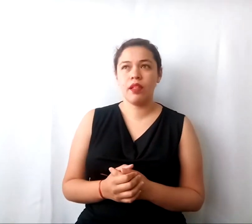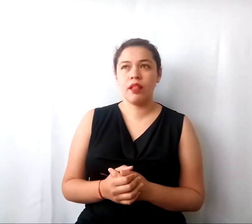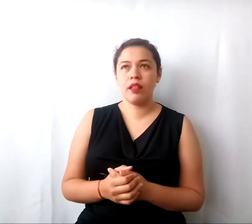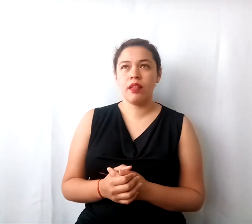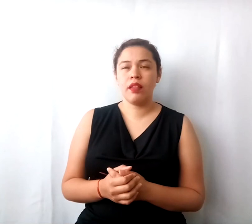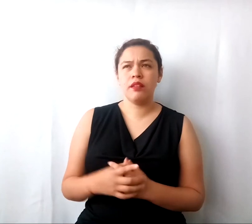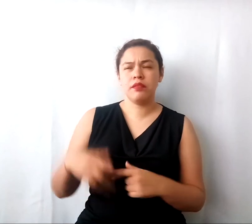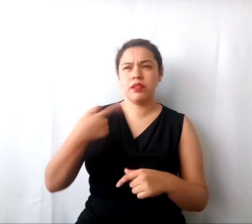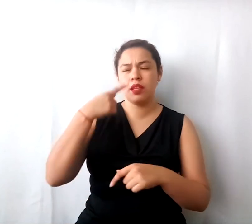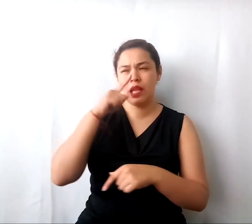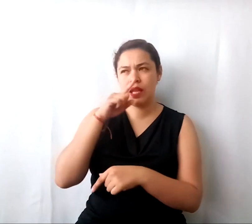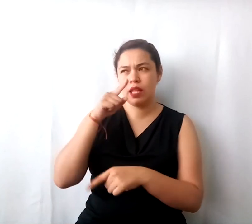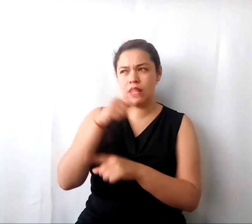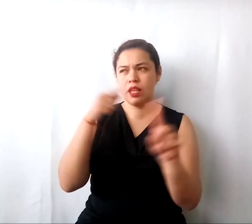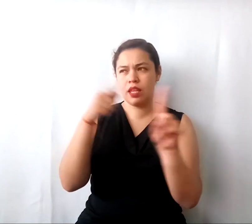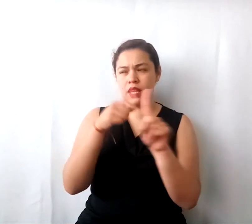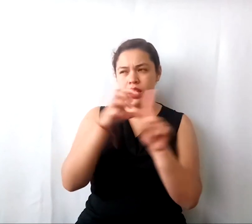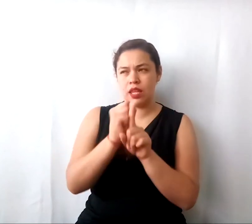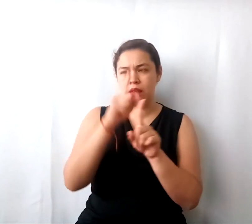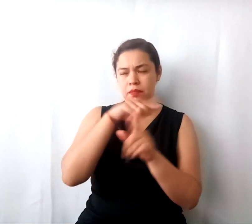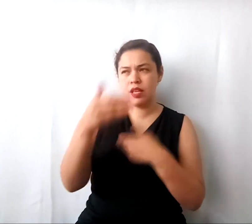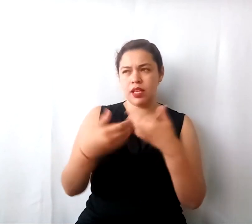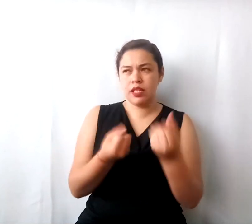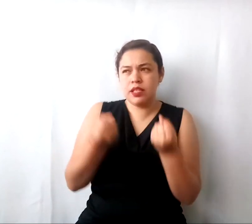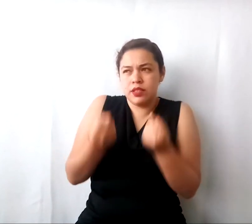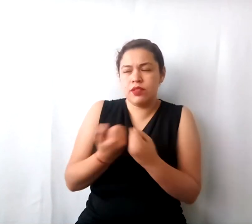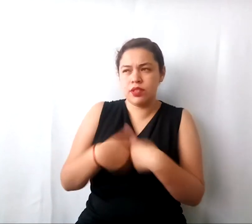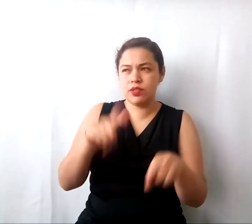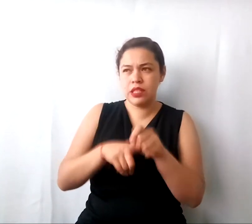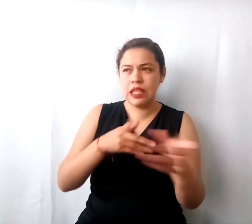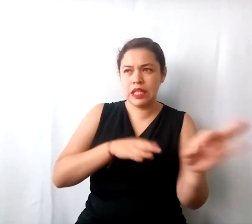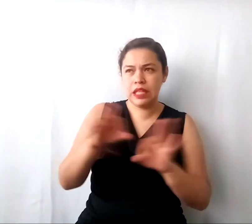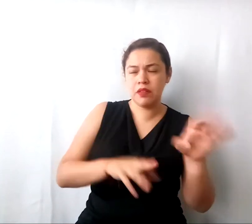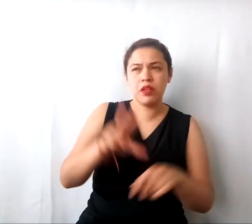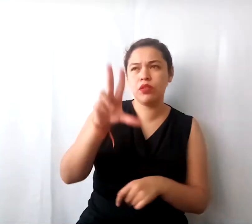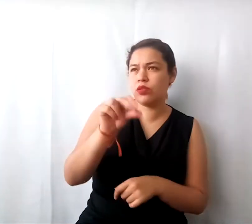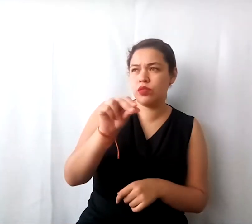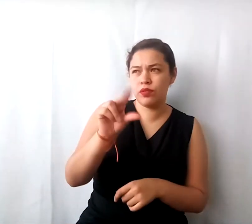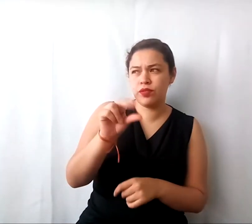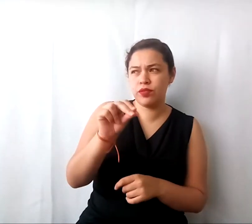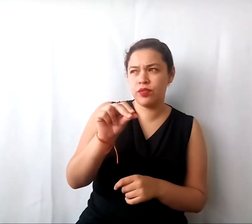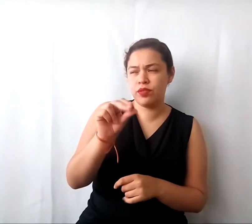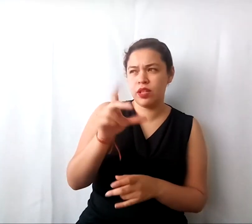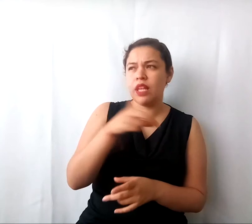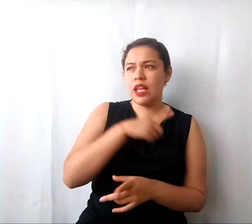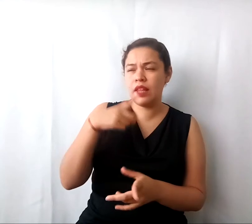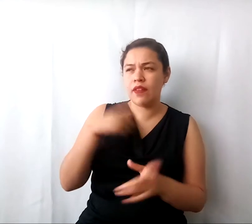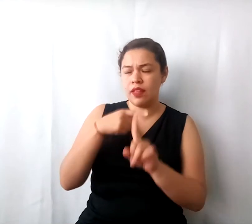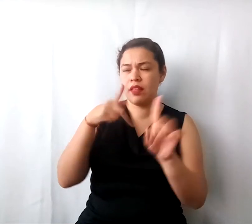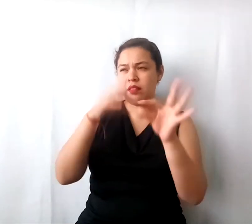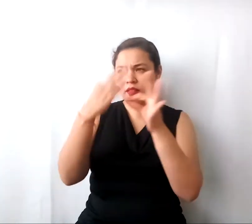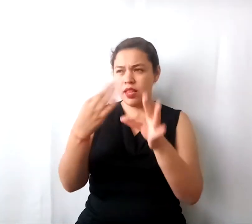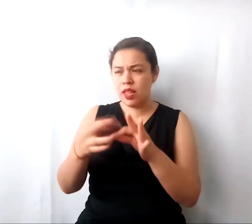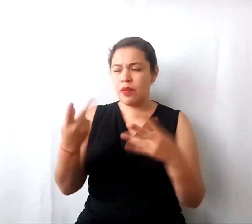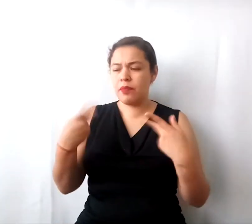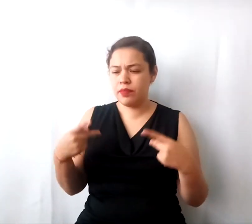él no va a estar cumpliendo con las obligaciones de seguridad social ni laborales. Así es. Las tiene que estar cumpliendo es la persona que